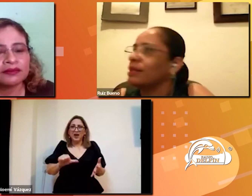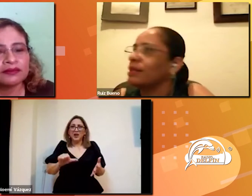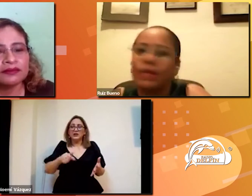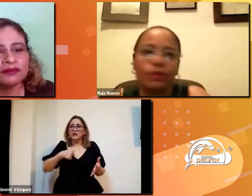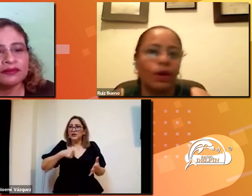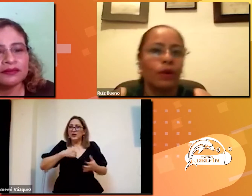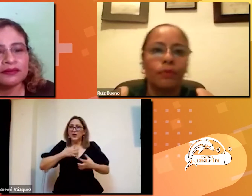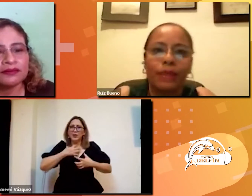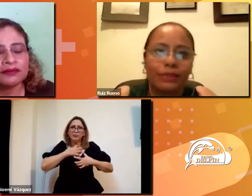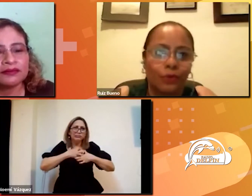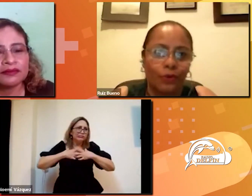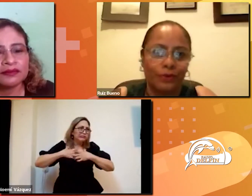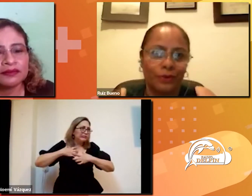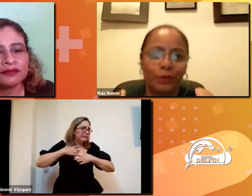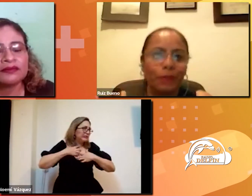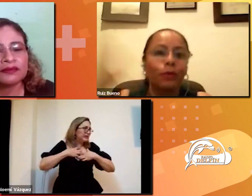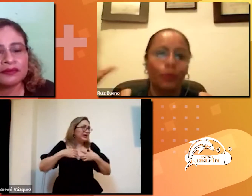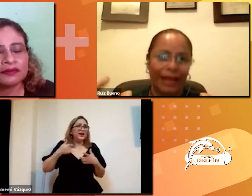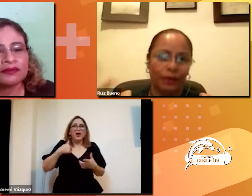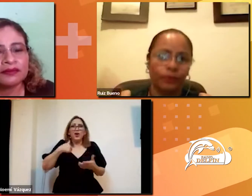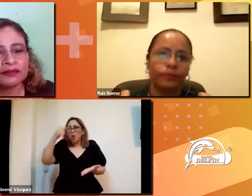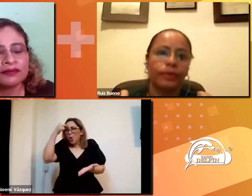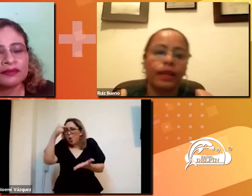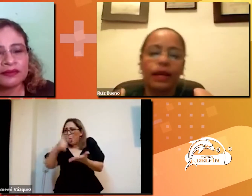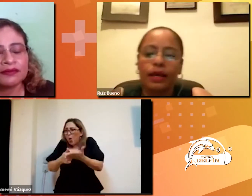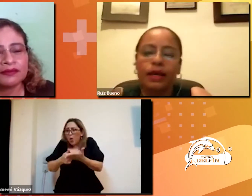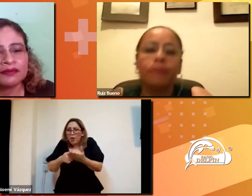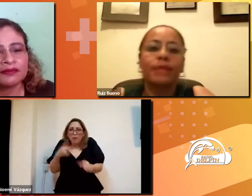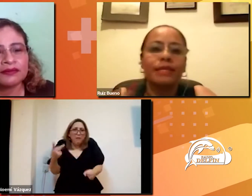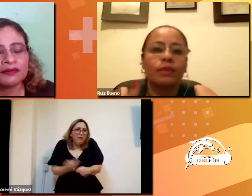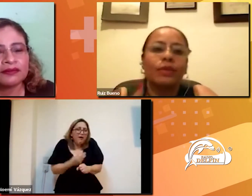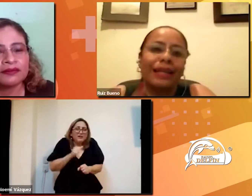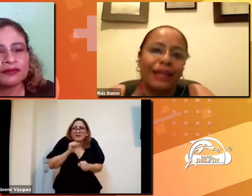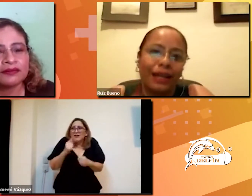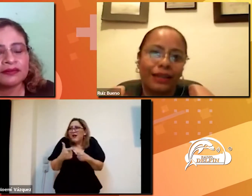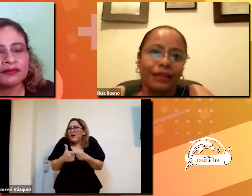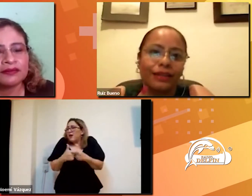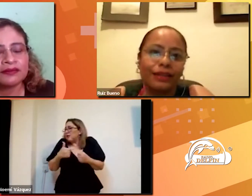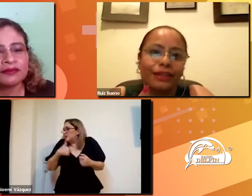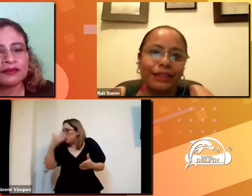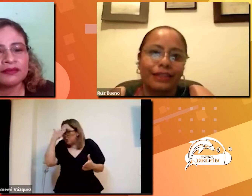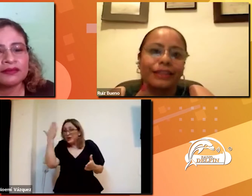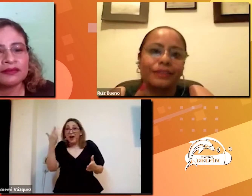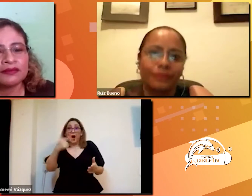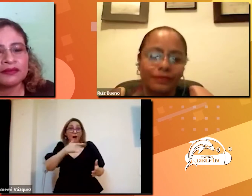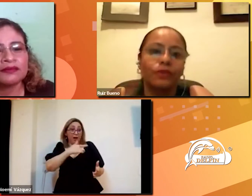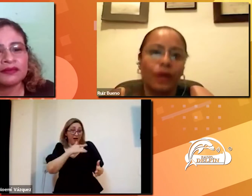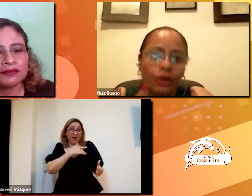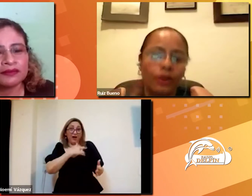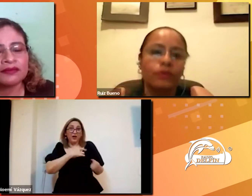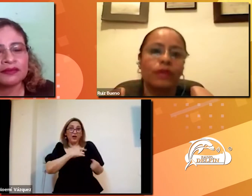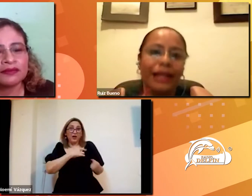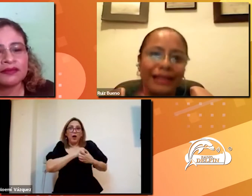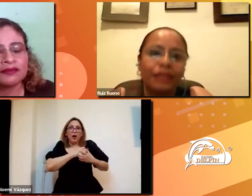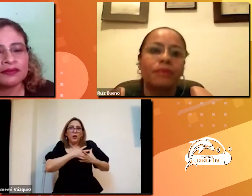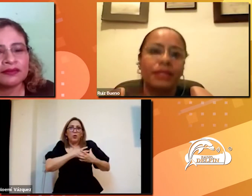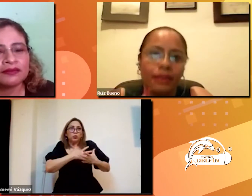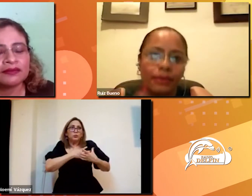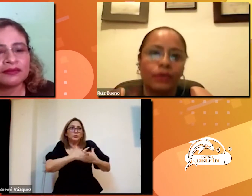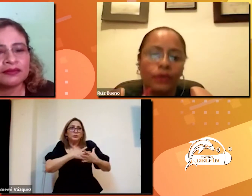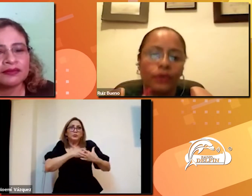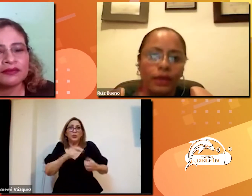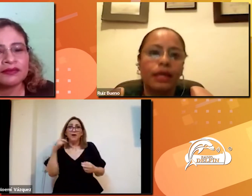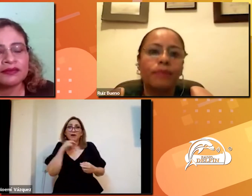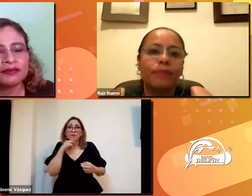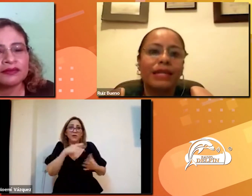un presentimiento, algo pasó, como tipo novela, ¿no? Empieza una taquicardia, ¿no? Al corazón a latir más